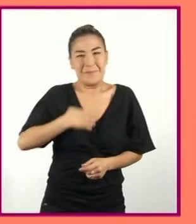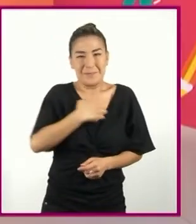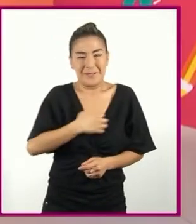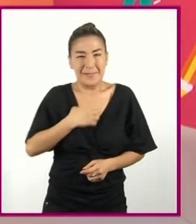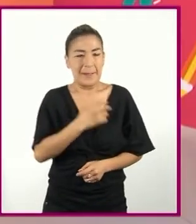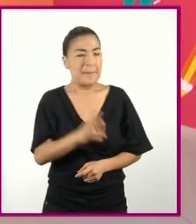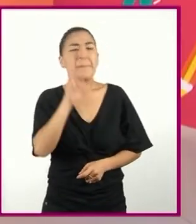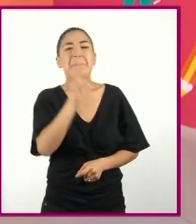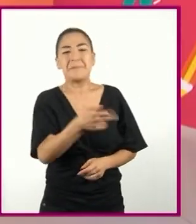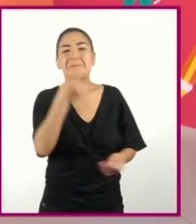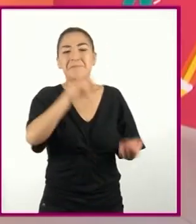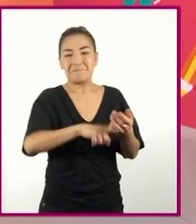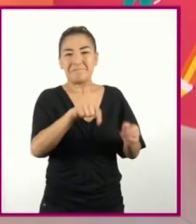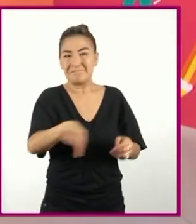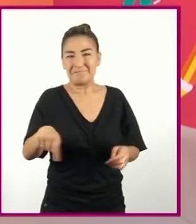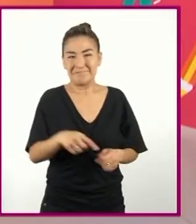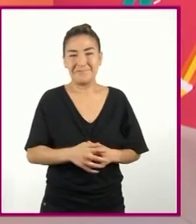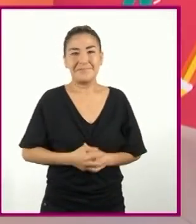qué más hay aquí.